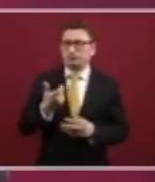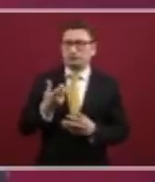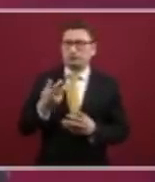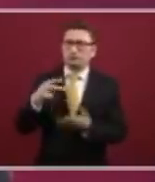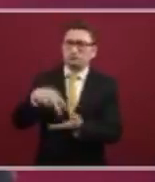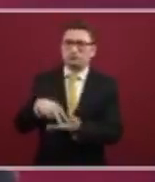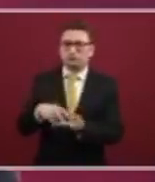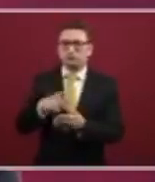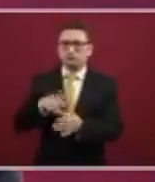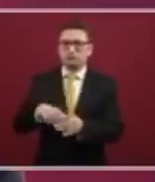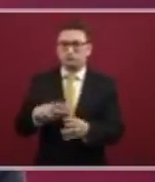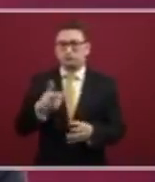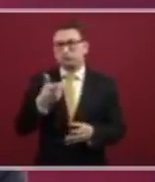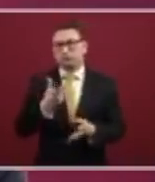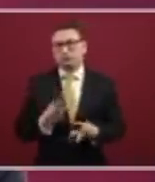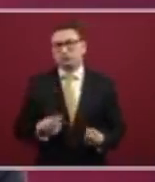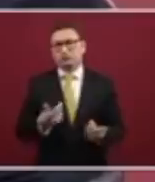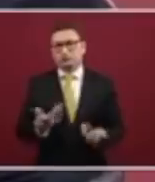Hubo un caso,